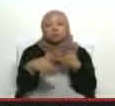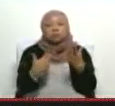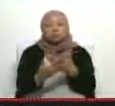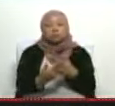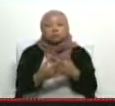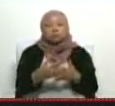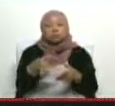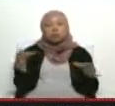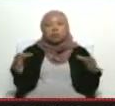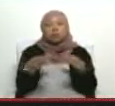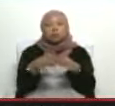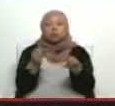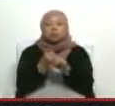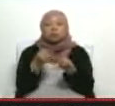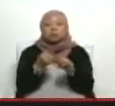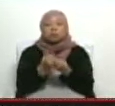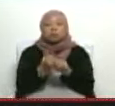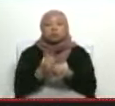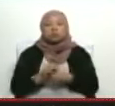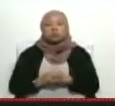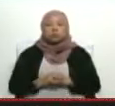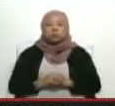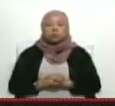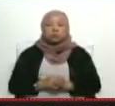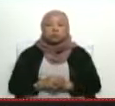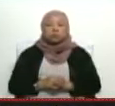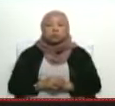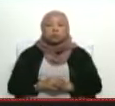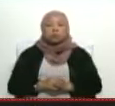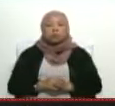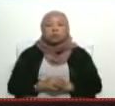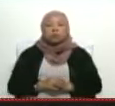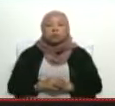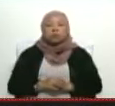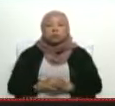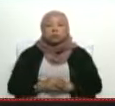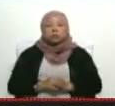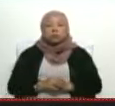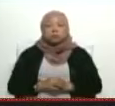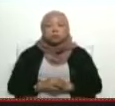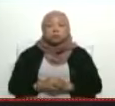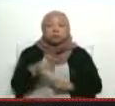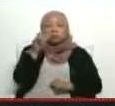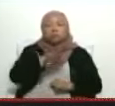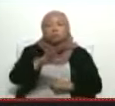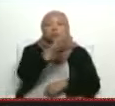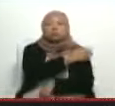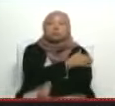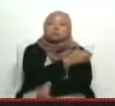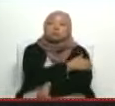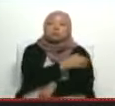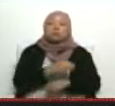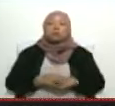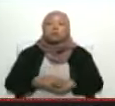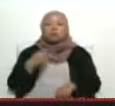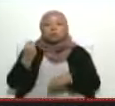porque hay grupos que se autocalifican de políticos de oposición,